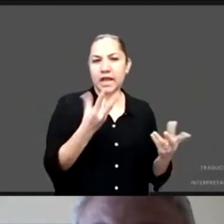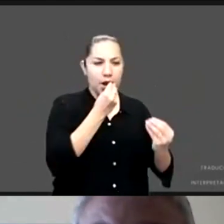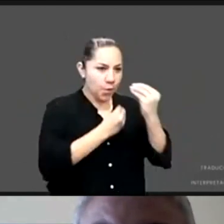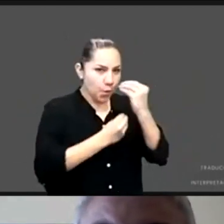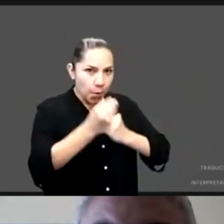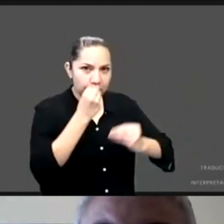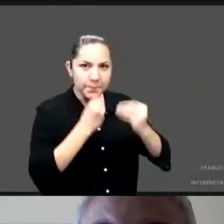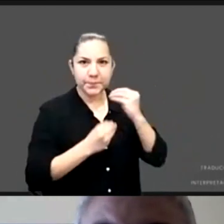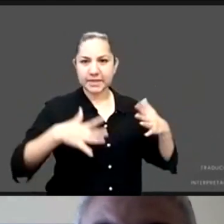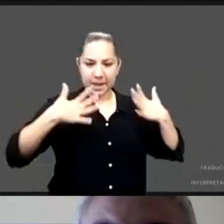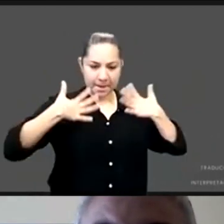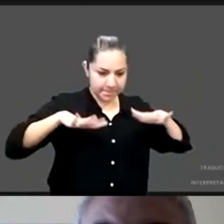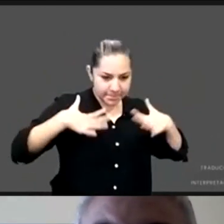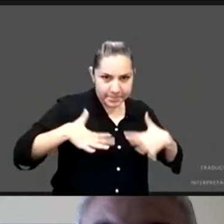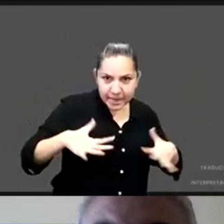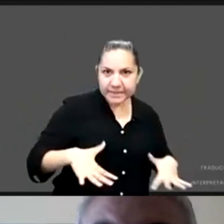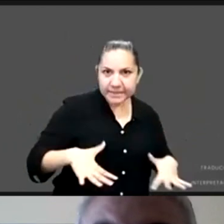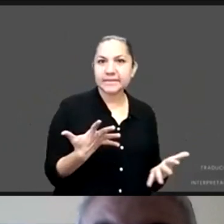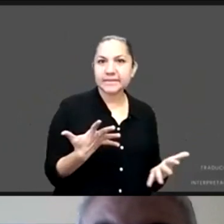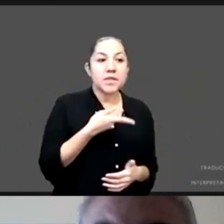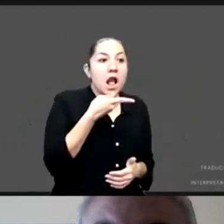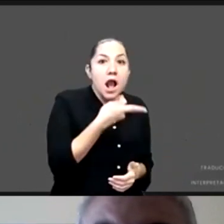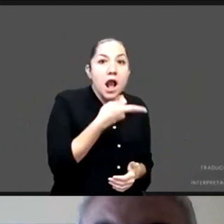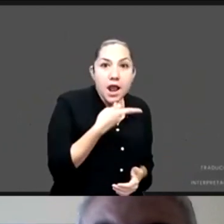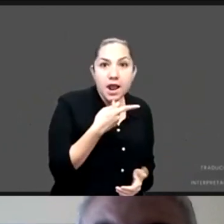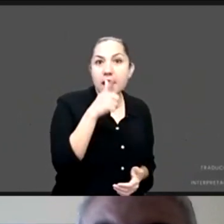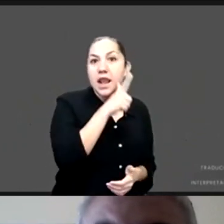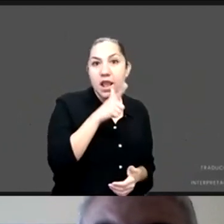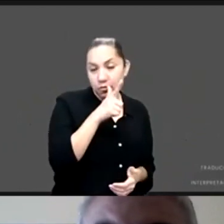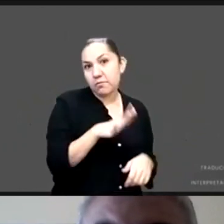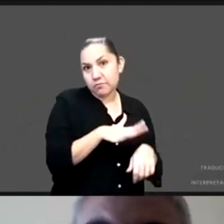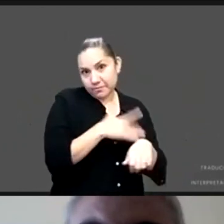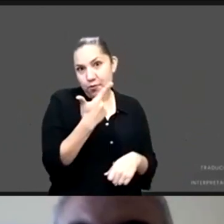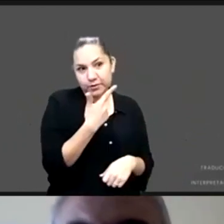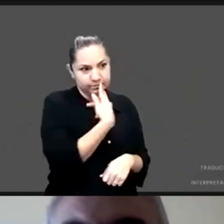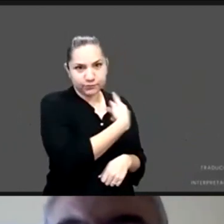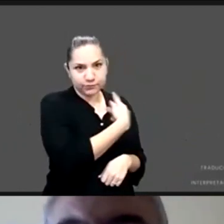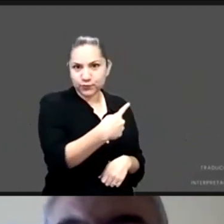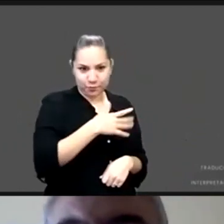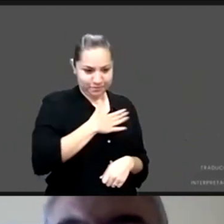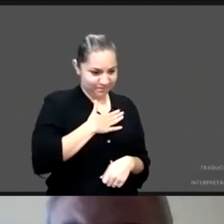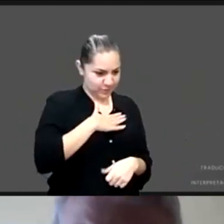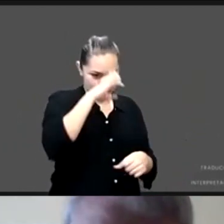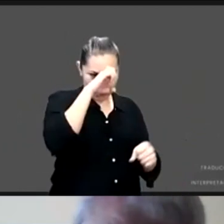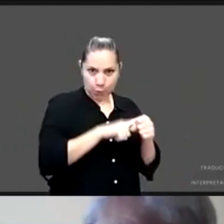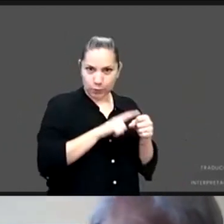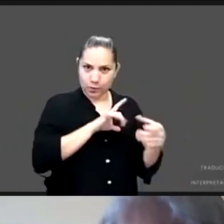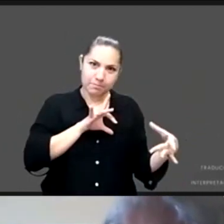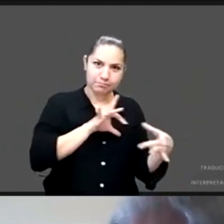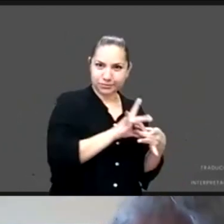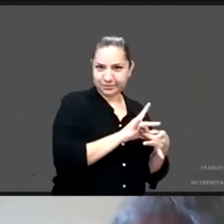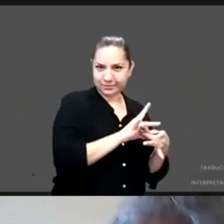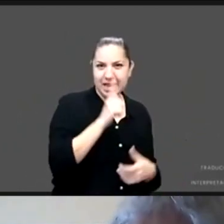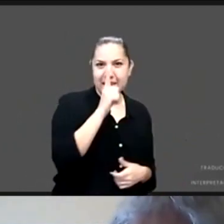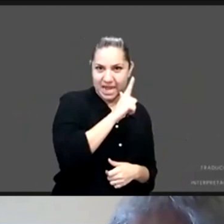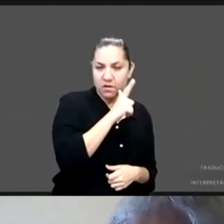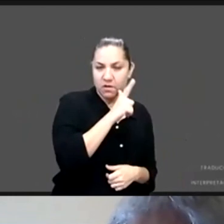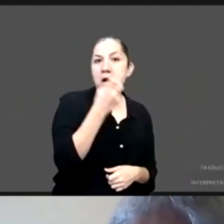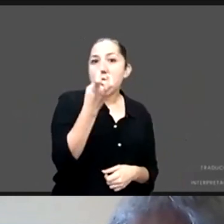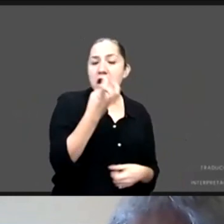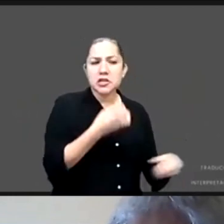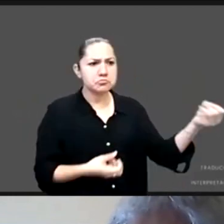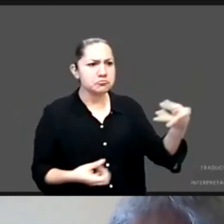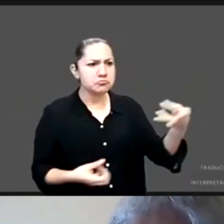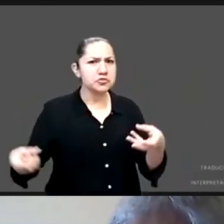hablan, incluso porque las lenguas forman parte sustantiva de la cultura, ¿no? Y también lo interesante es que eran